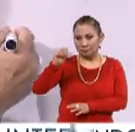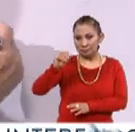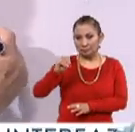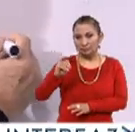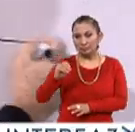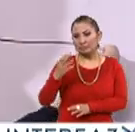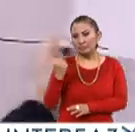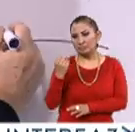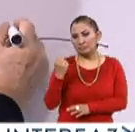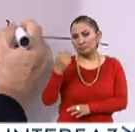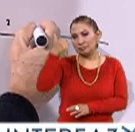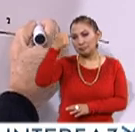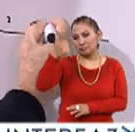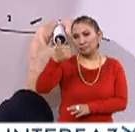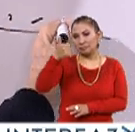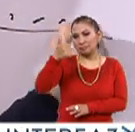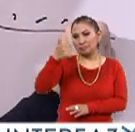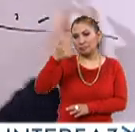699.